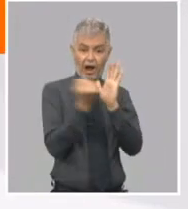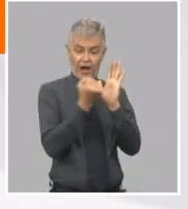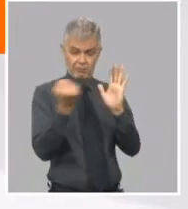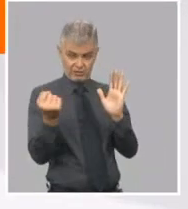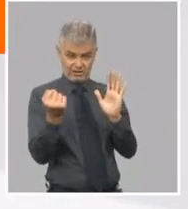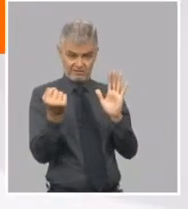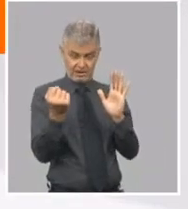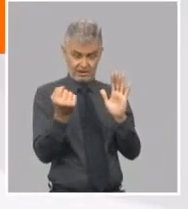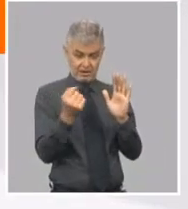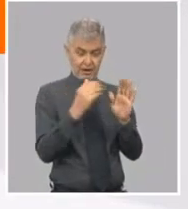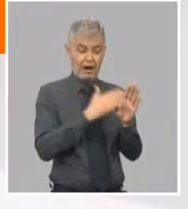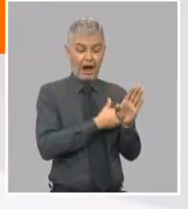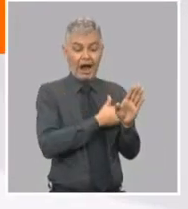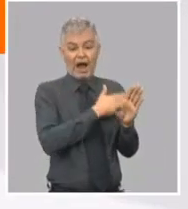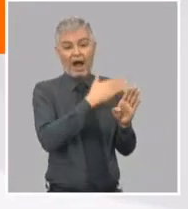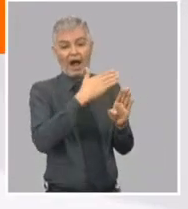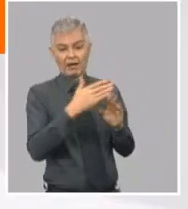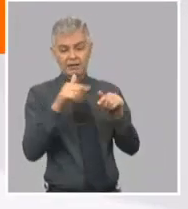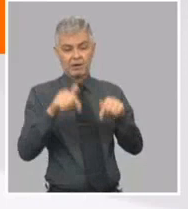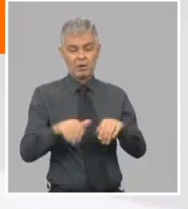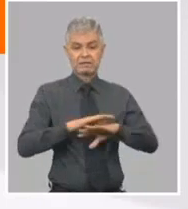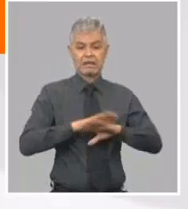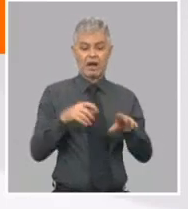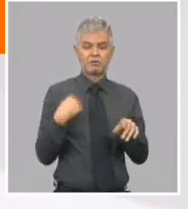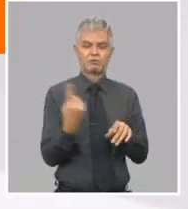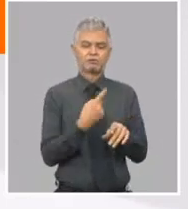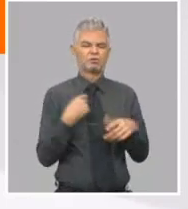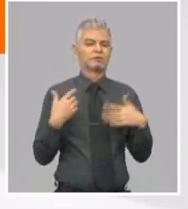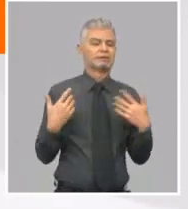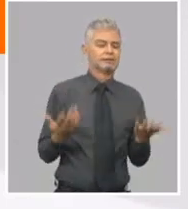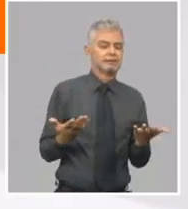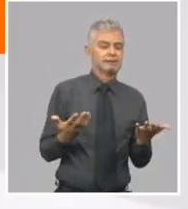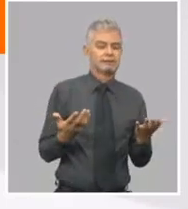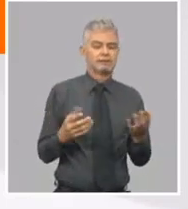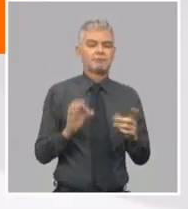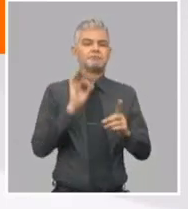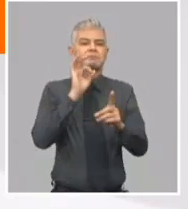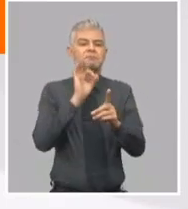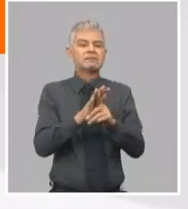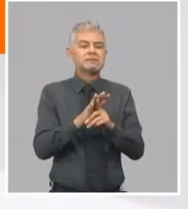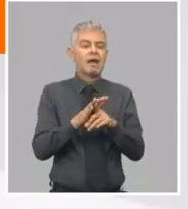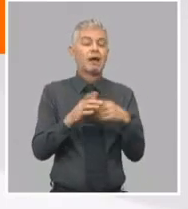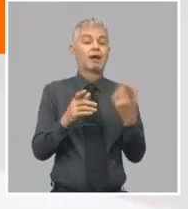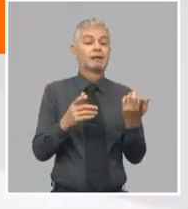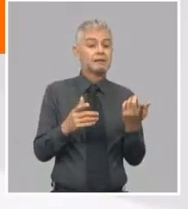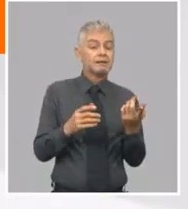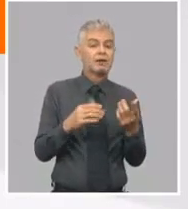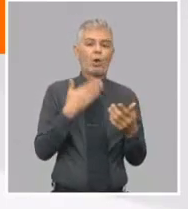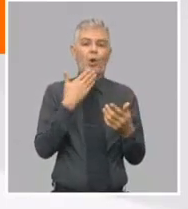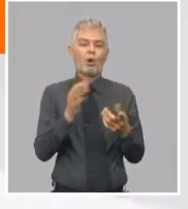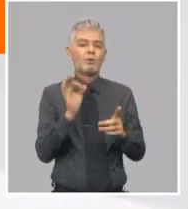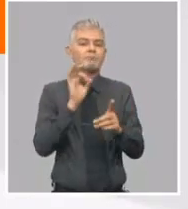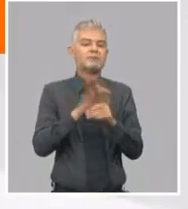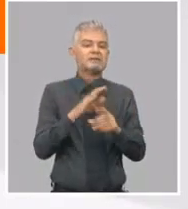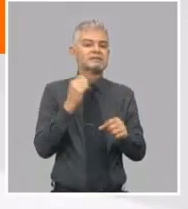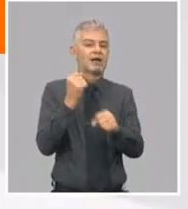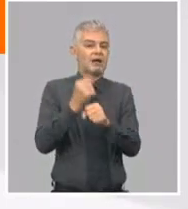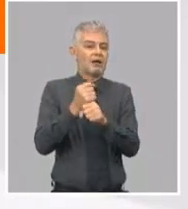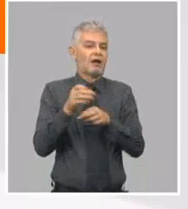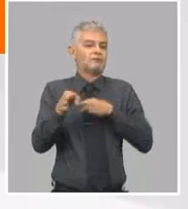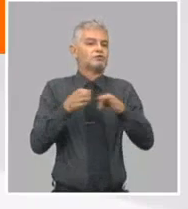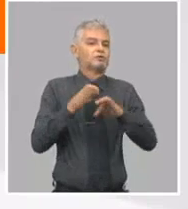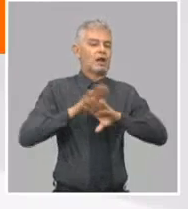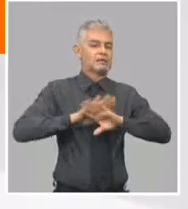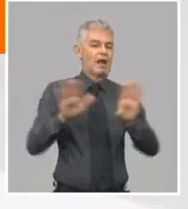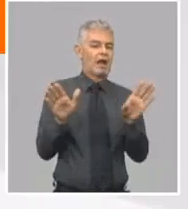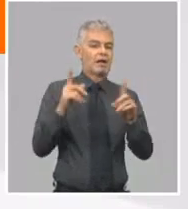público pues nos vimos en el tremendo reto de restablecer el transporte público con restricciones para garantizar